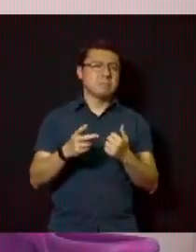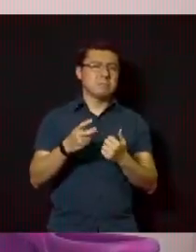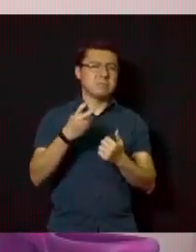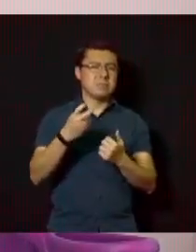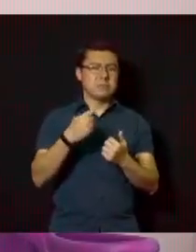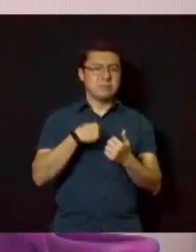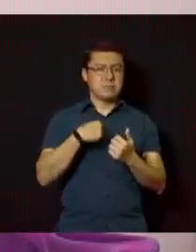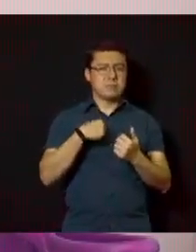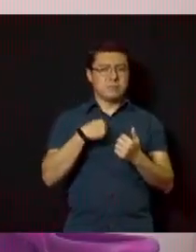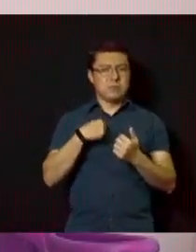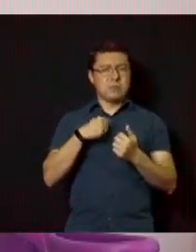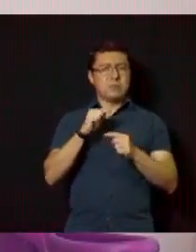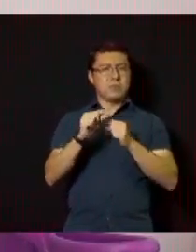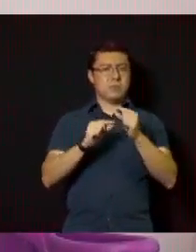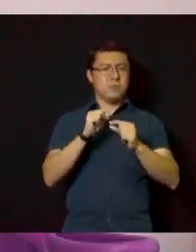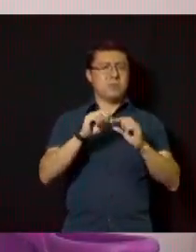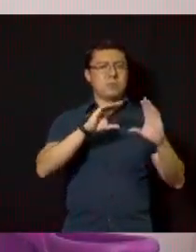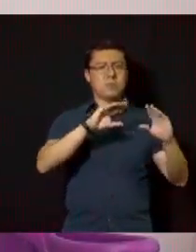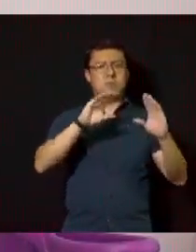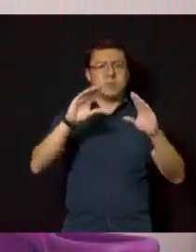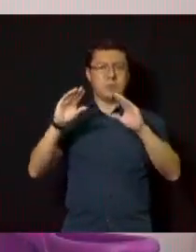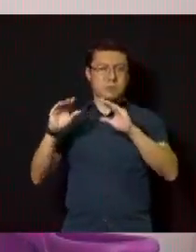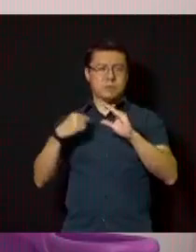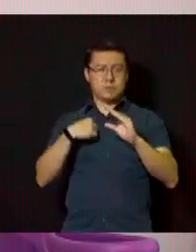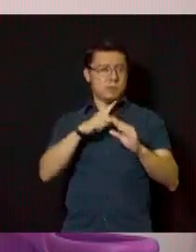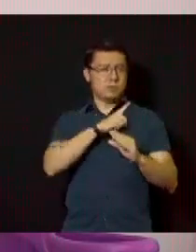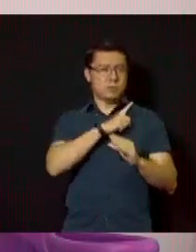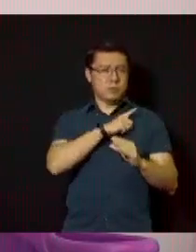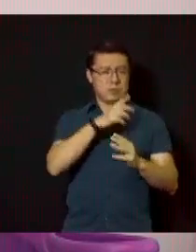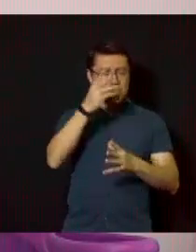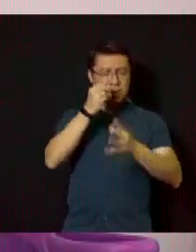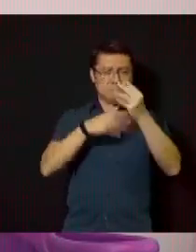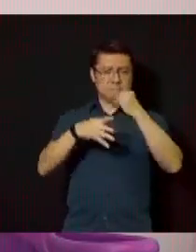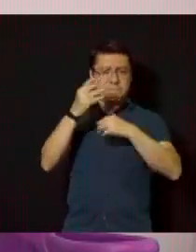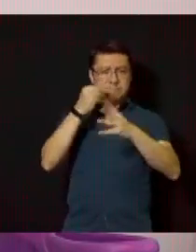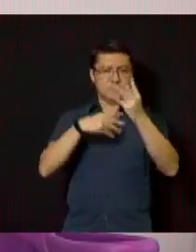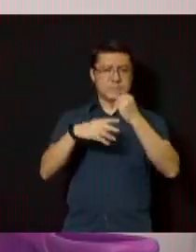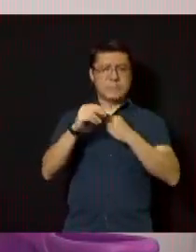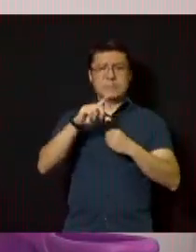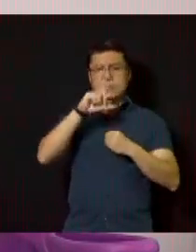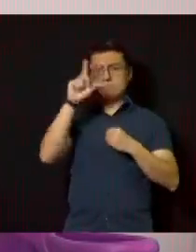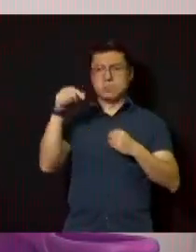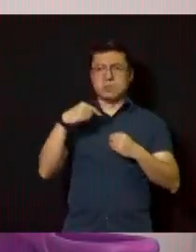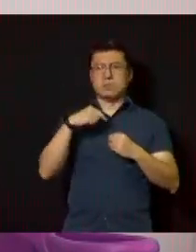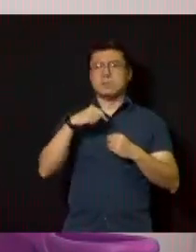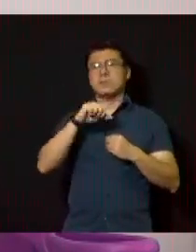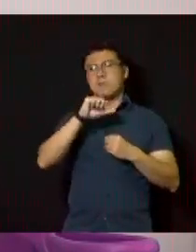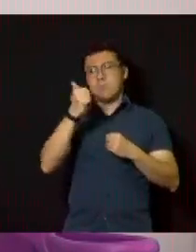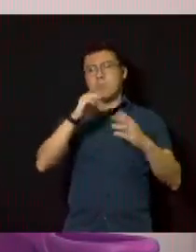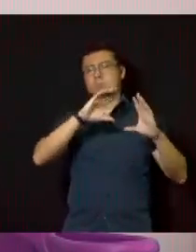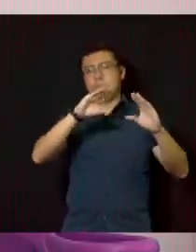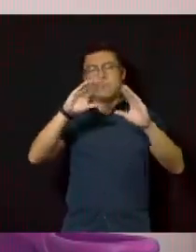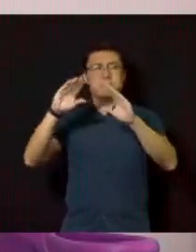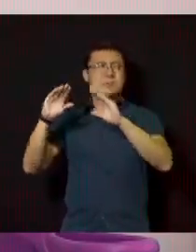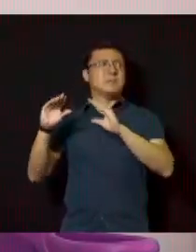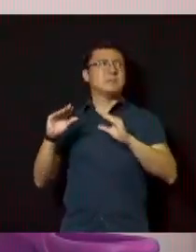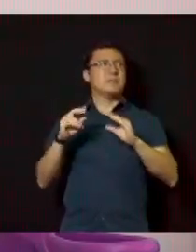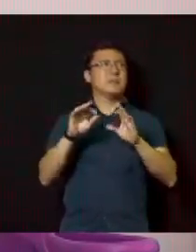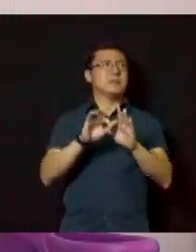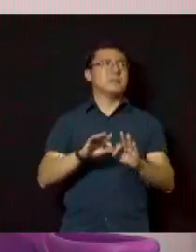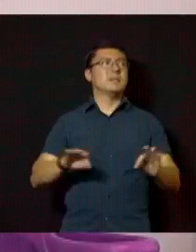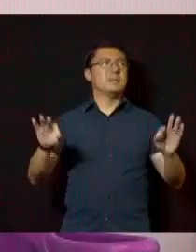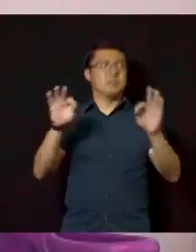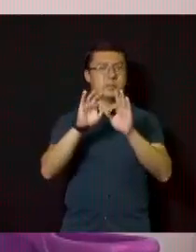este autoconocimiento, esta autoeducación para poder llevar mi línea a otros niveles. Sobre todo, lo más